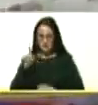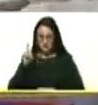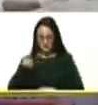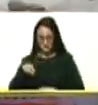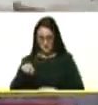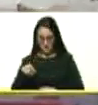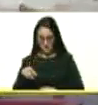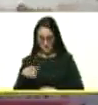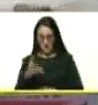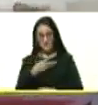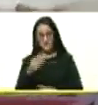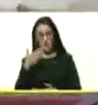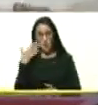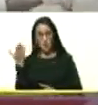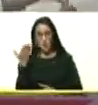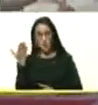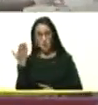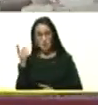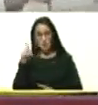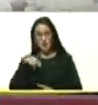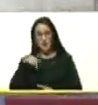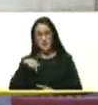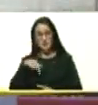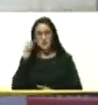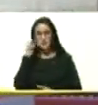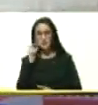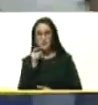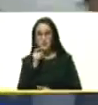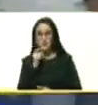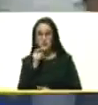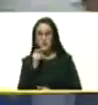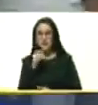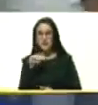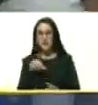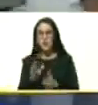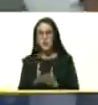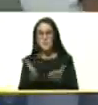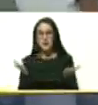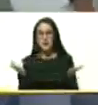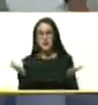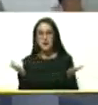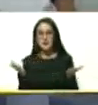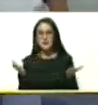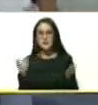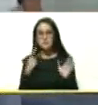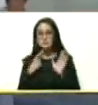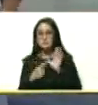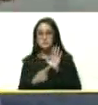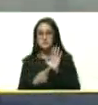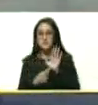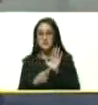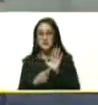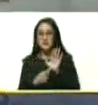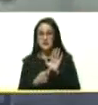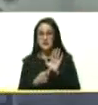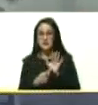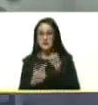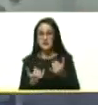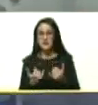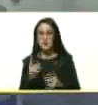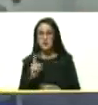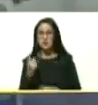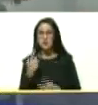Señor presidente, orgullosos de estar aquí en Sucre, en la ciudad de Cumaná, y queremos presentarle y resaltar que no